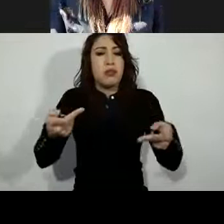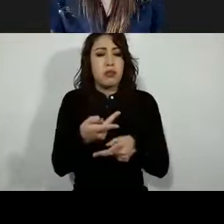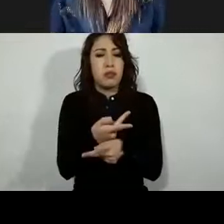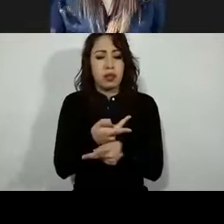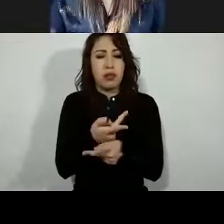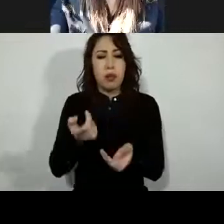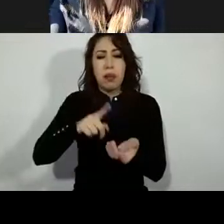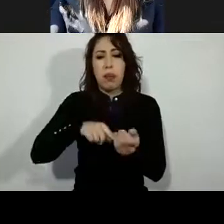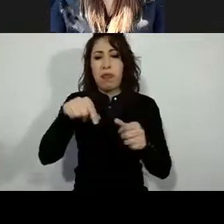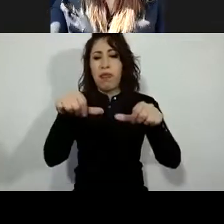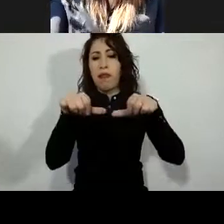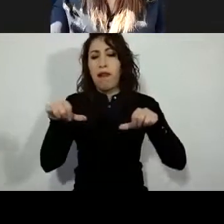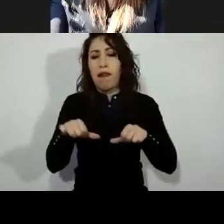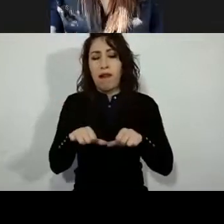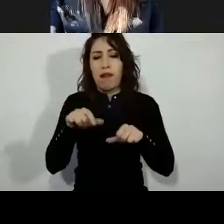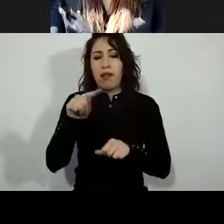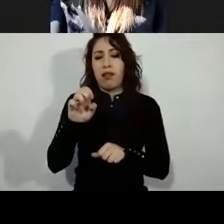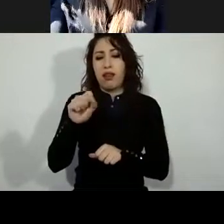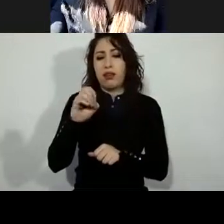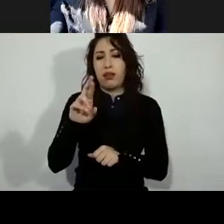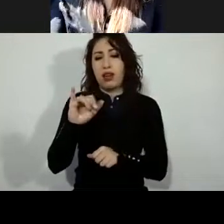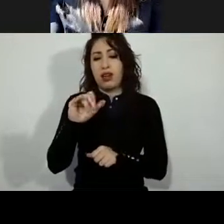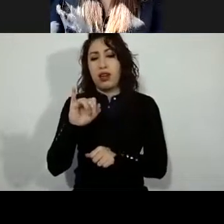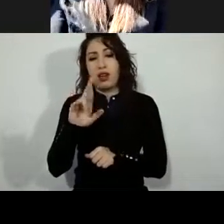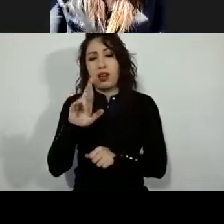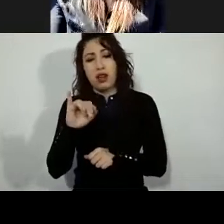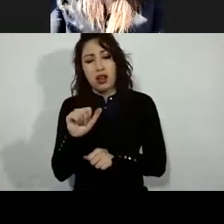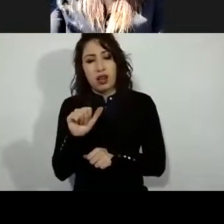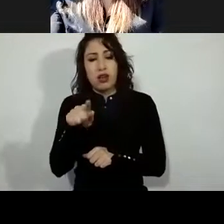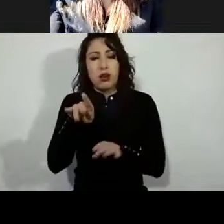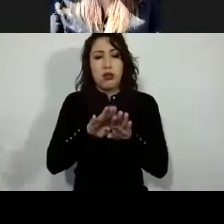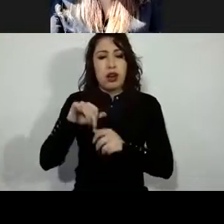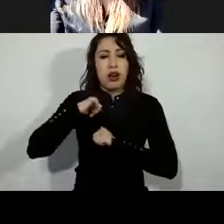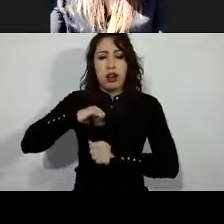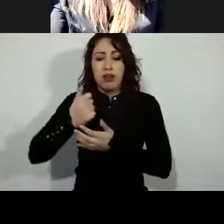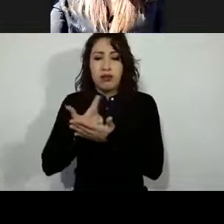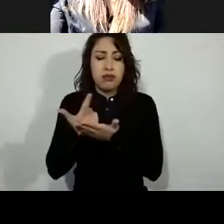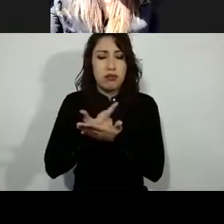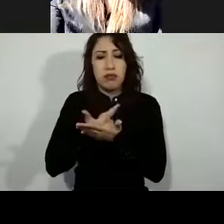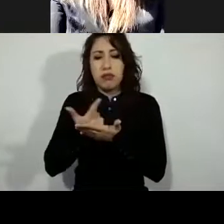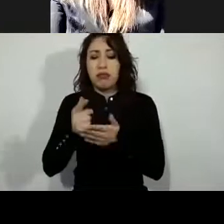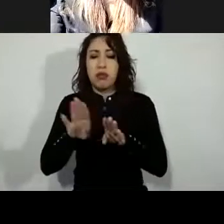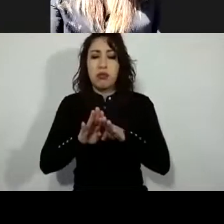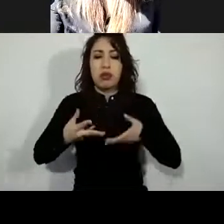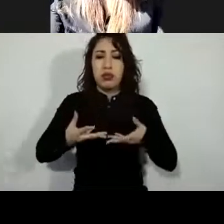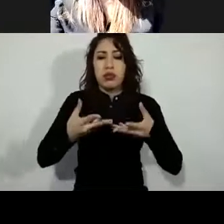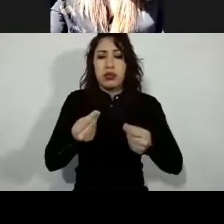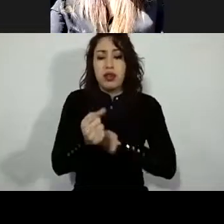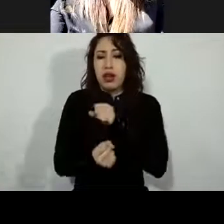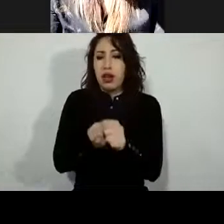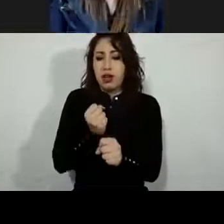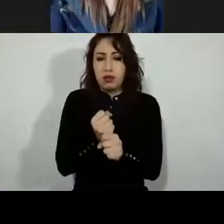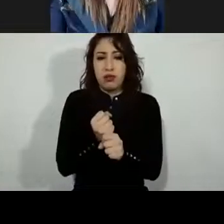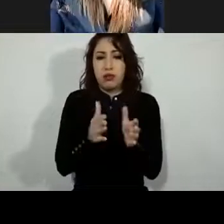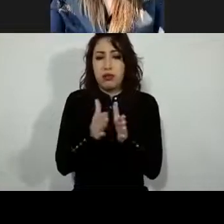reciben las finanzas del Congreso de la Ciudad en este 2020, cuál es la perspectiva que tenemos hacia el 2021 y cómo garantizar que